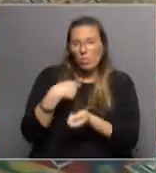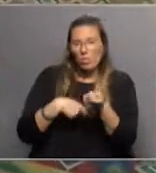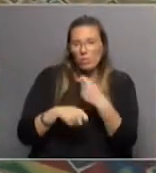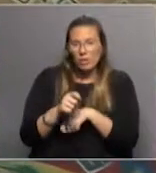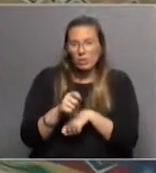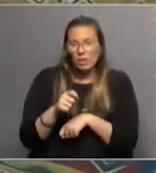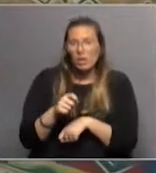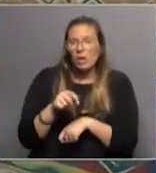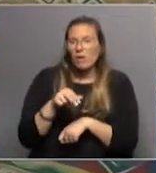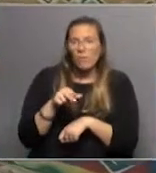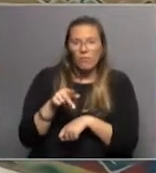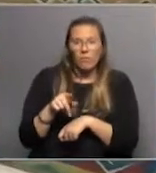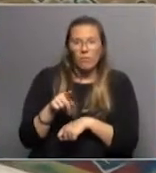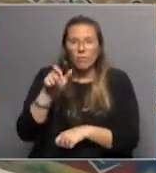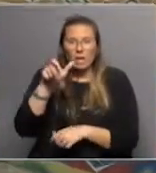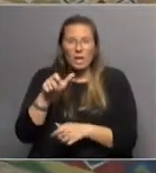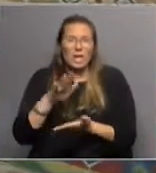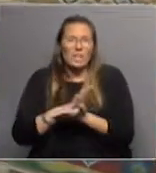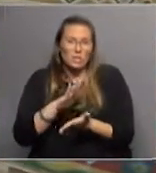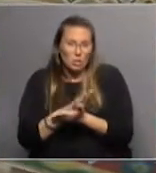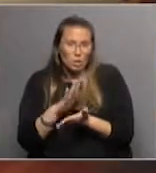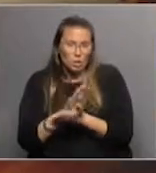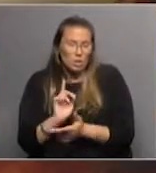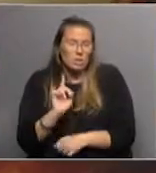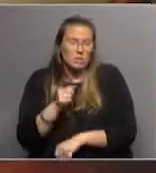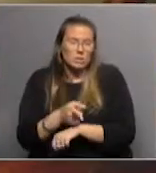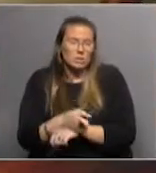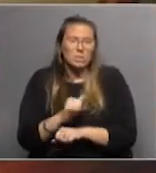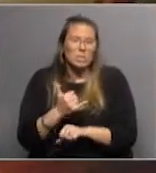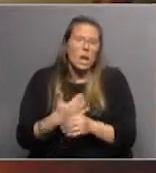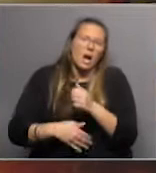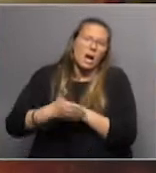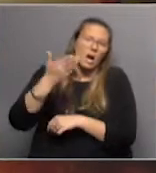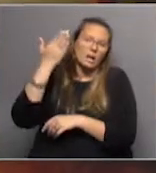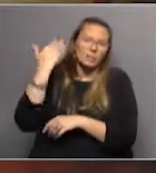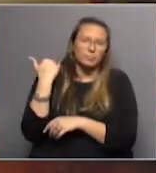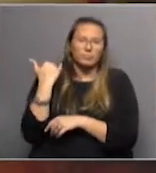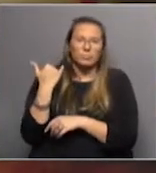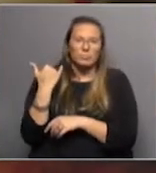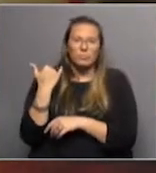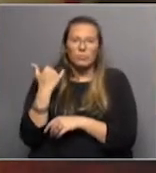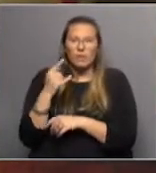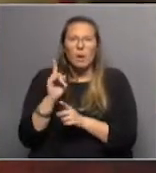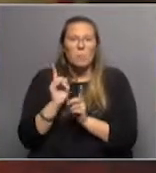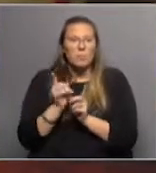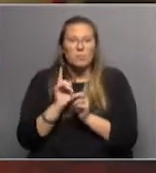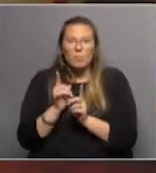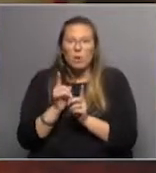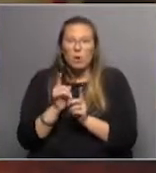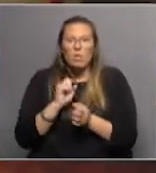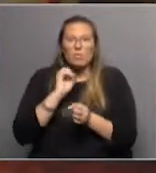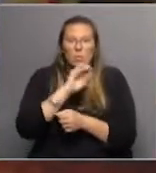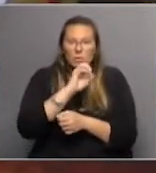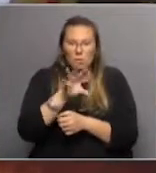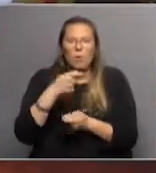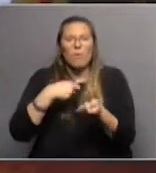generalmente fijado por el editor, por los editores. Desde hace años esto era, nadie pasaba por arriba de nadie, el distribuidor le